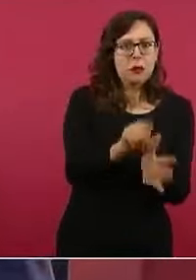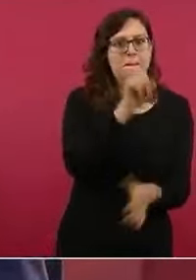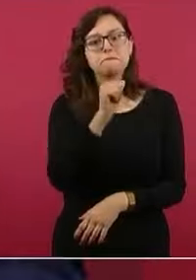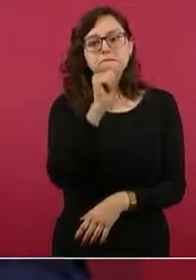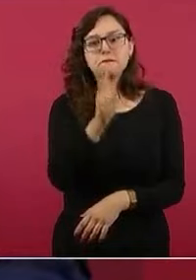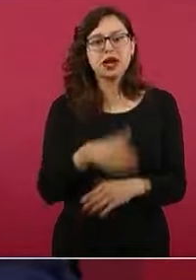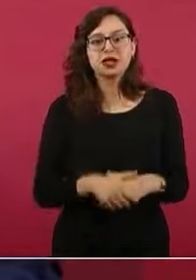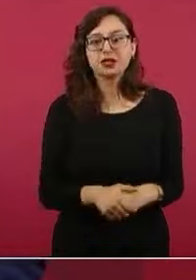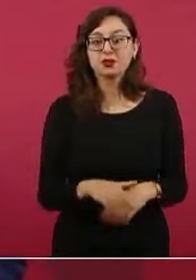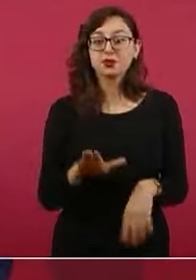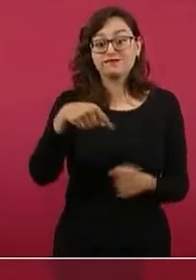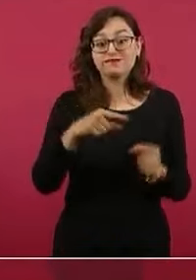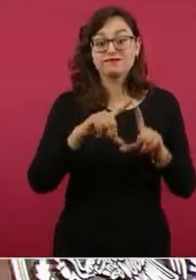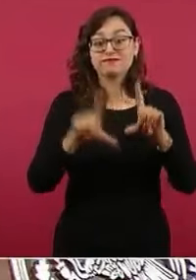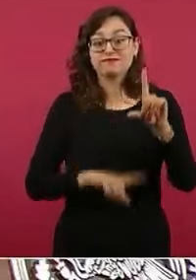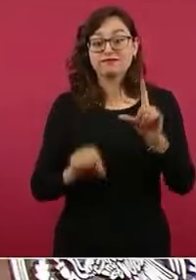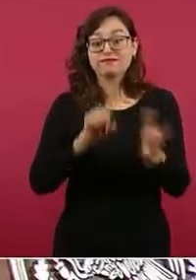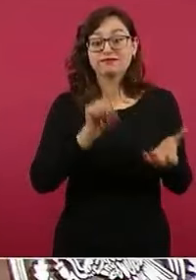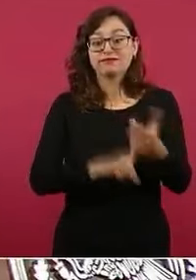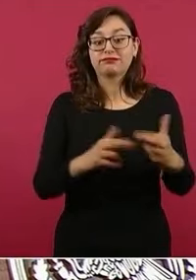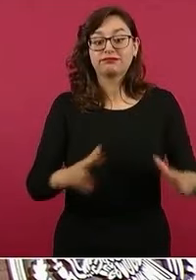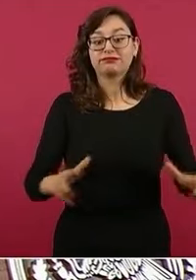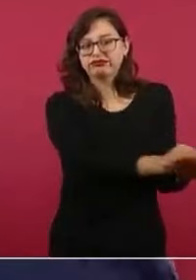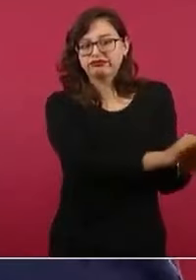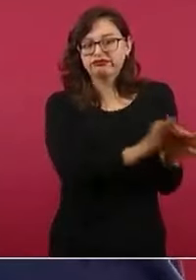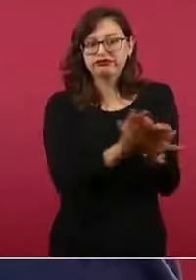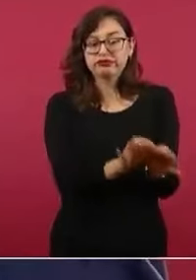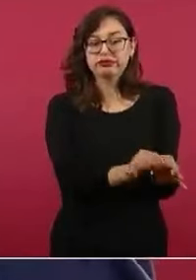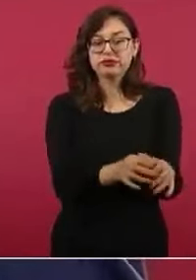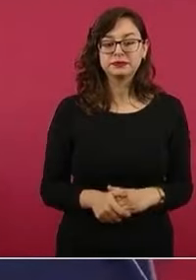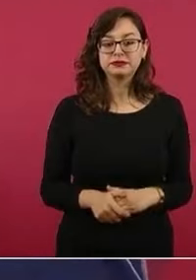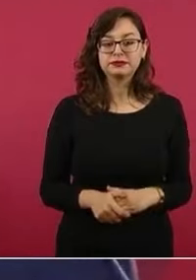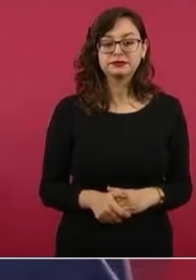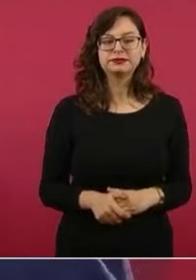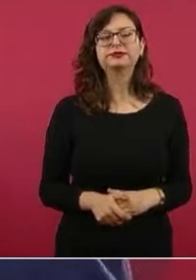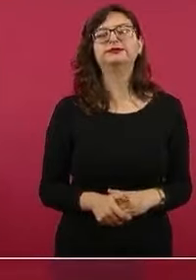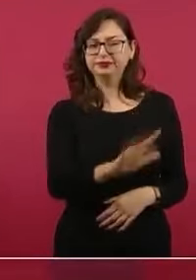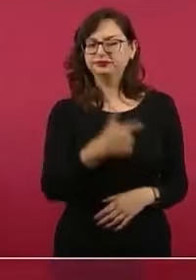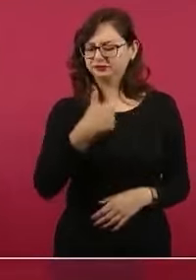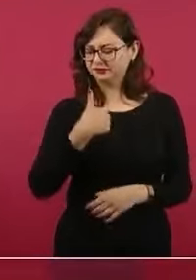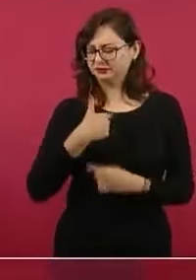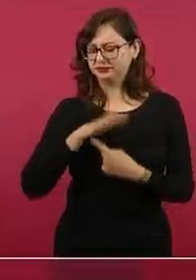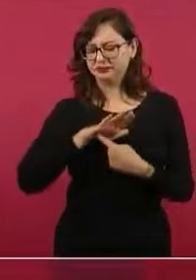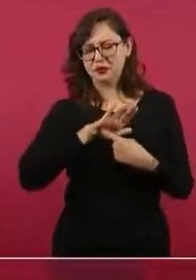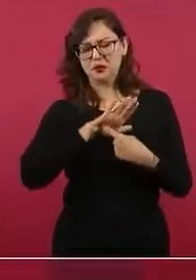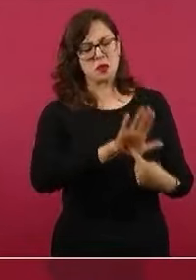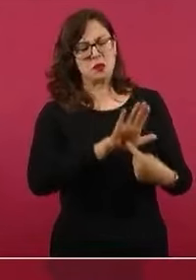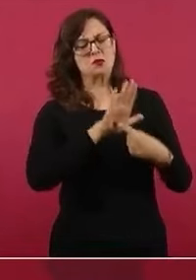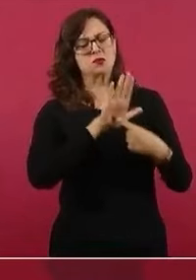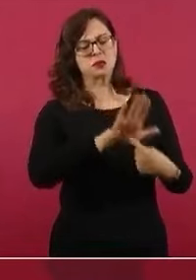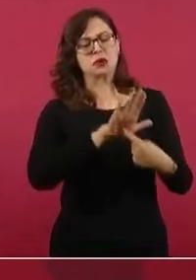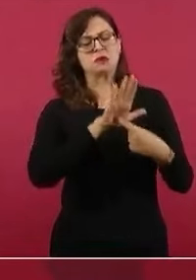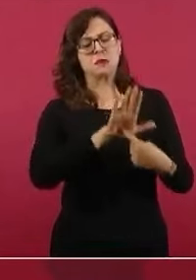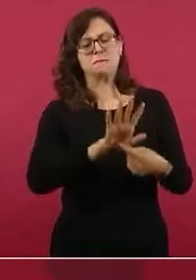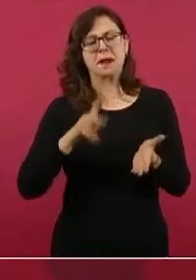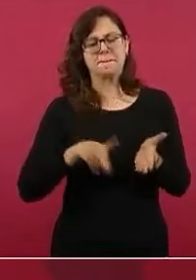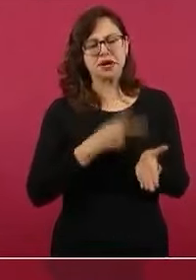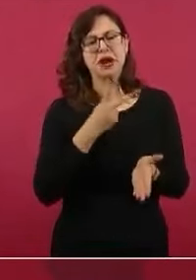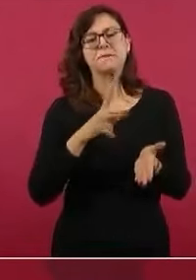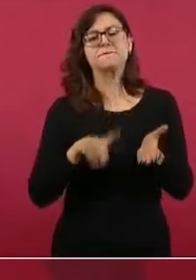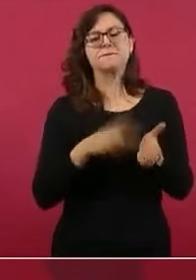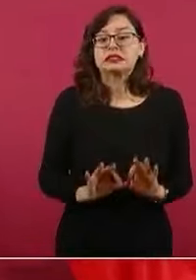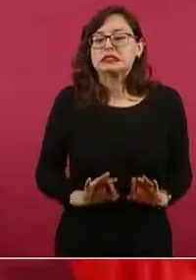muy apergollados por la oligarquía mexicana. Entonces vamos a hablar de estos temas. Muy importante